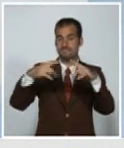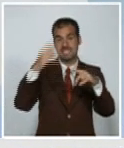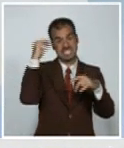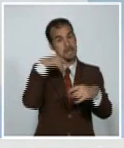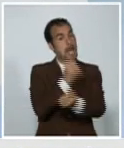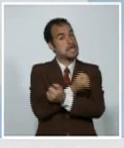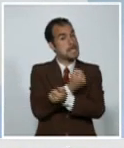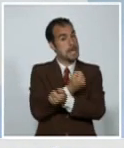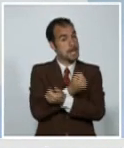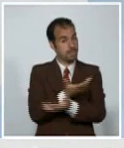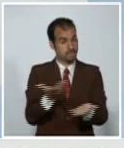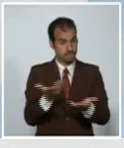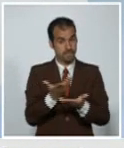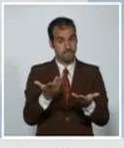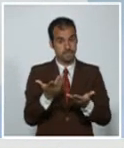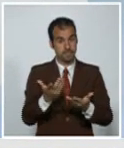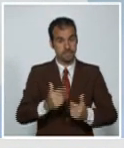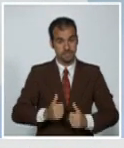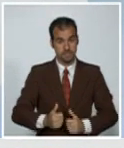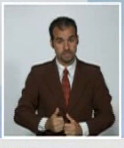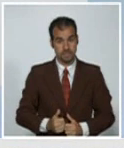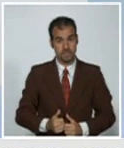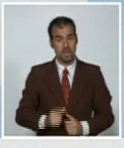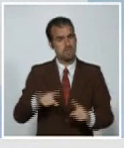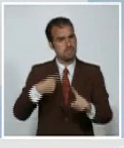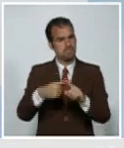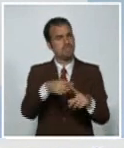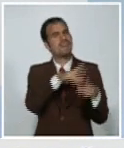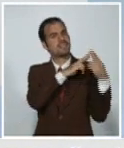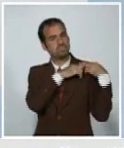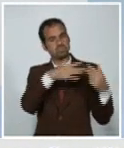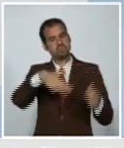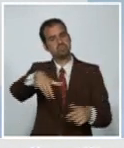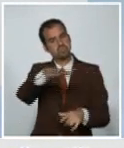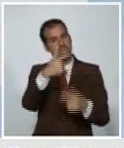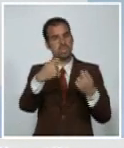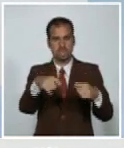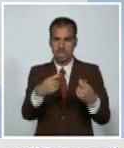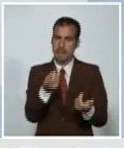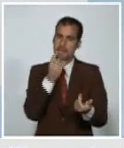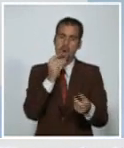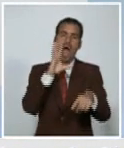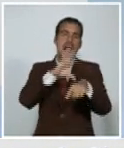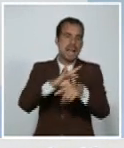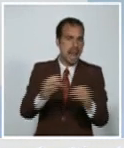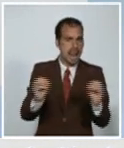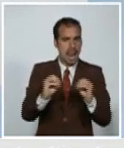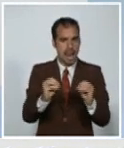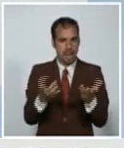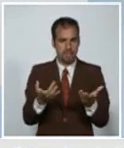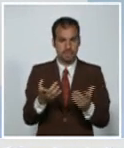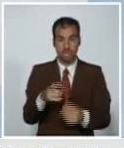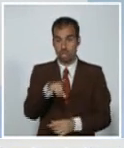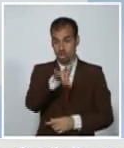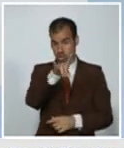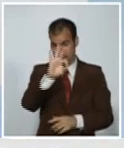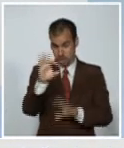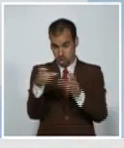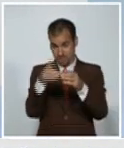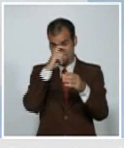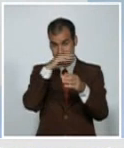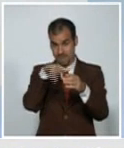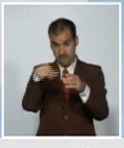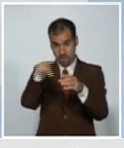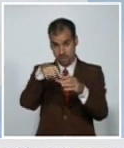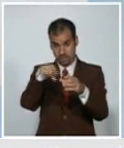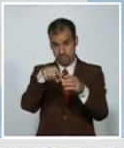tiene y por la responsabilidad que tenemos para que esto no ocurra, de los 98 en